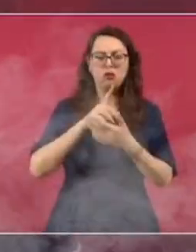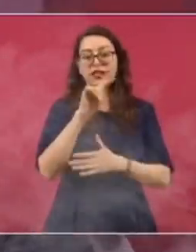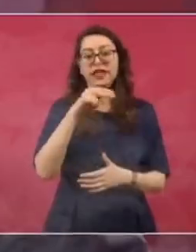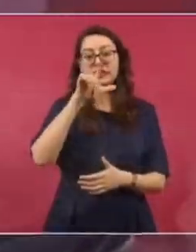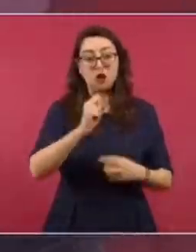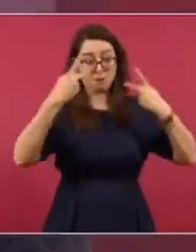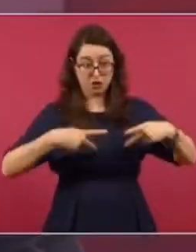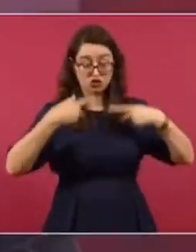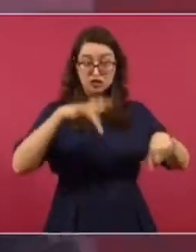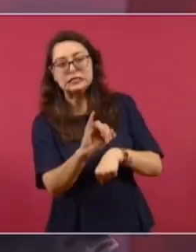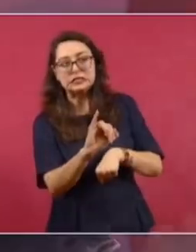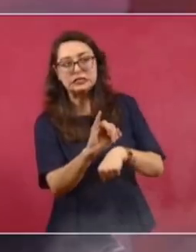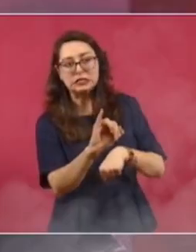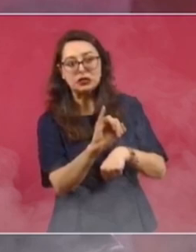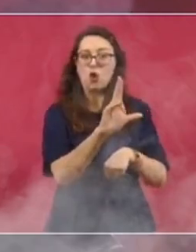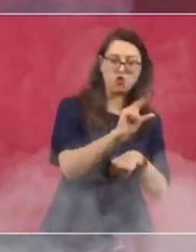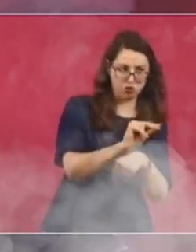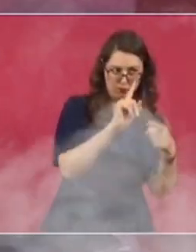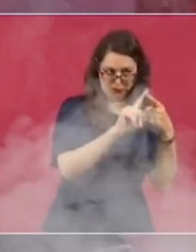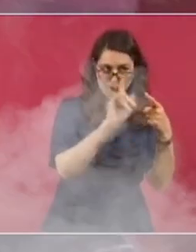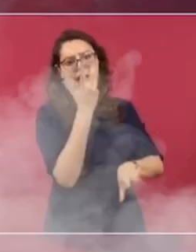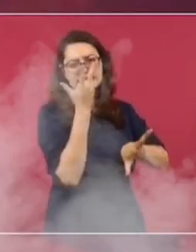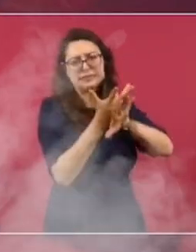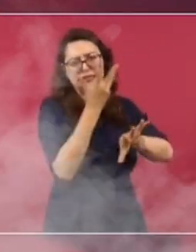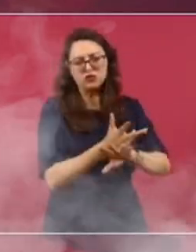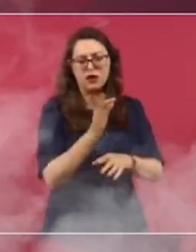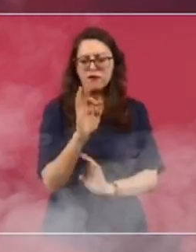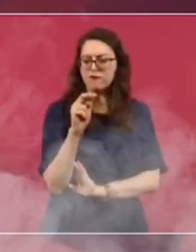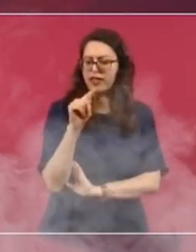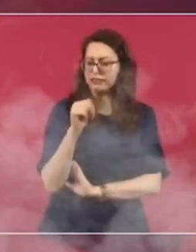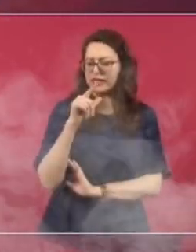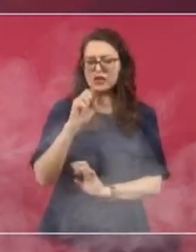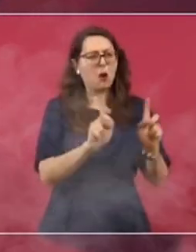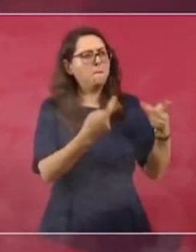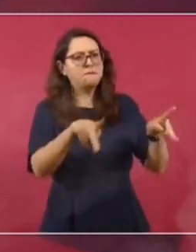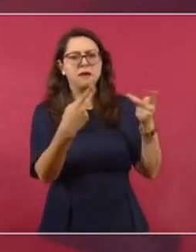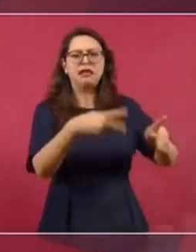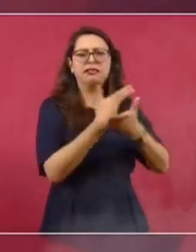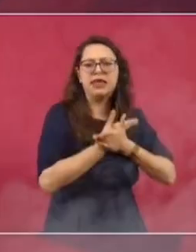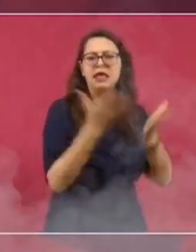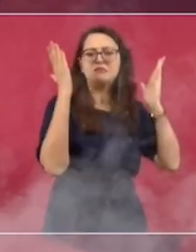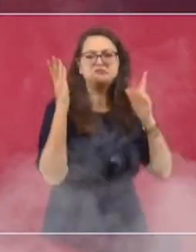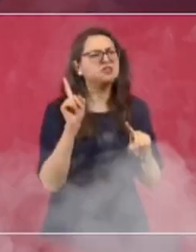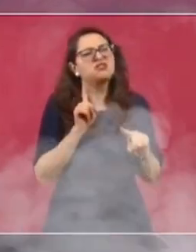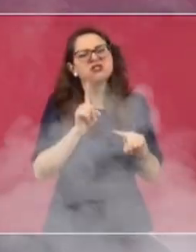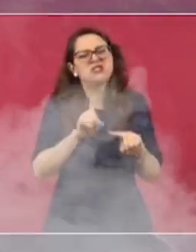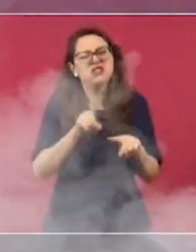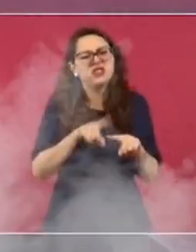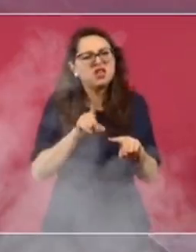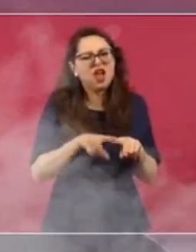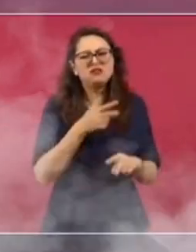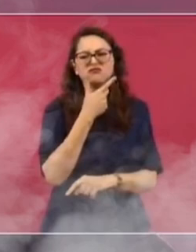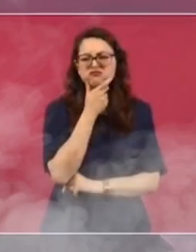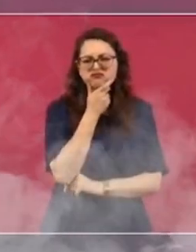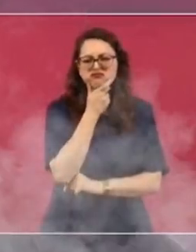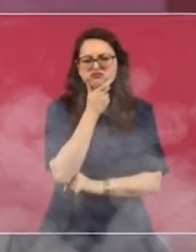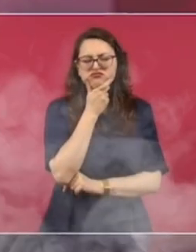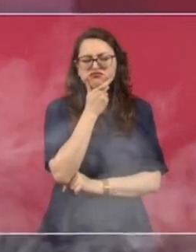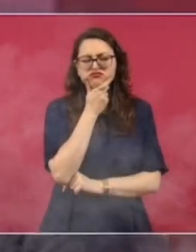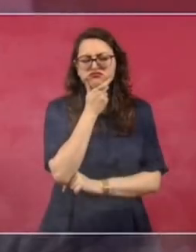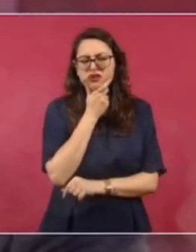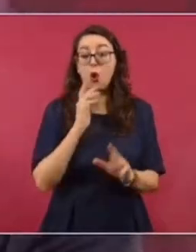Estados Unidos. La siguiente pregunta es, ¿quién distribuye fentanilo en Estados Unidos? O mejor, si